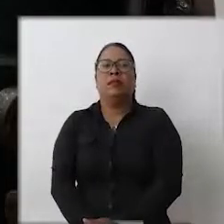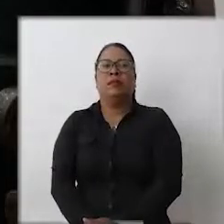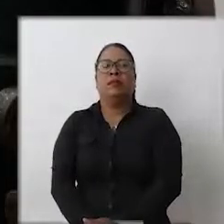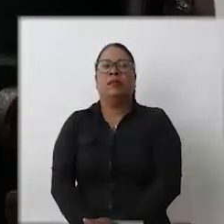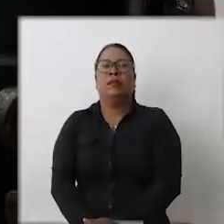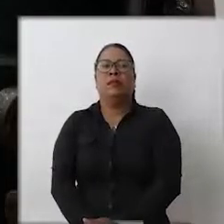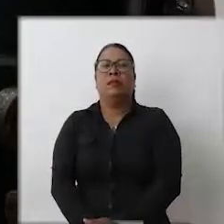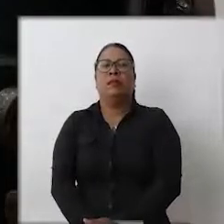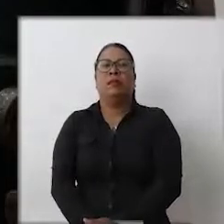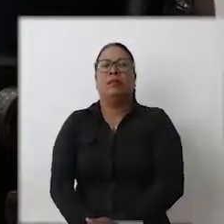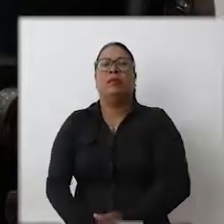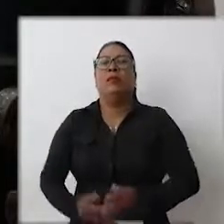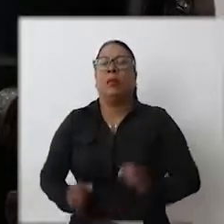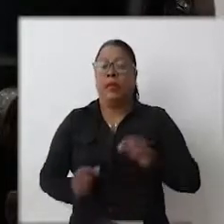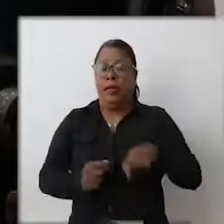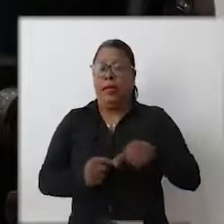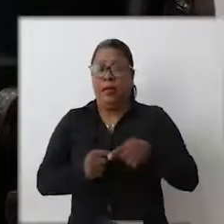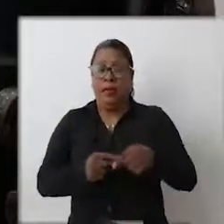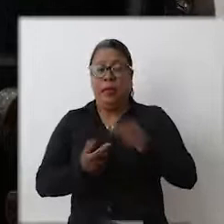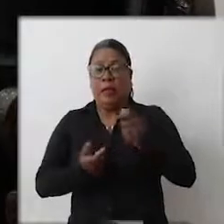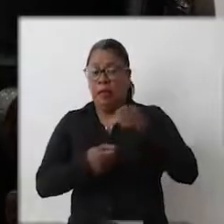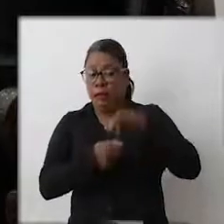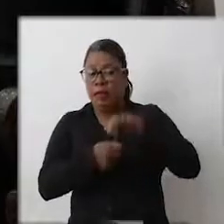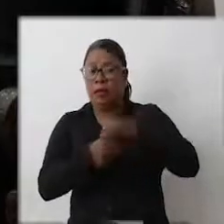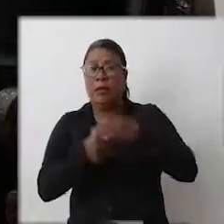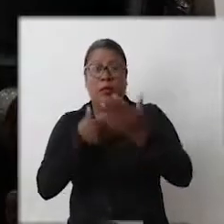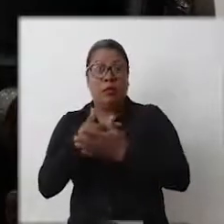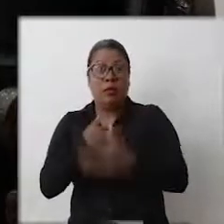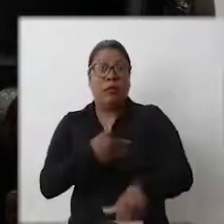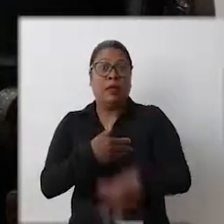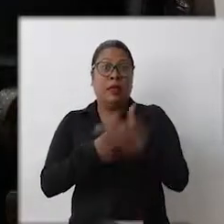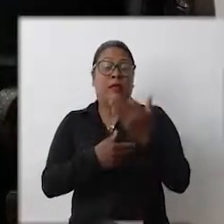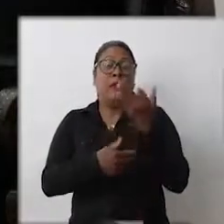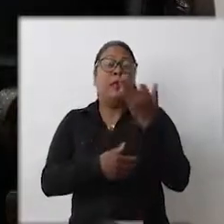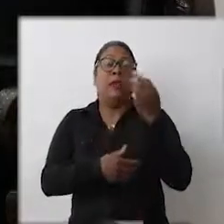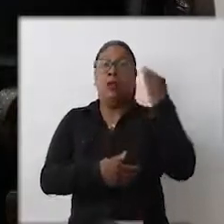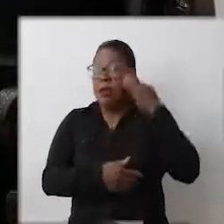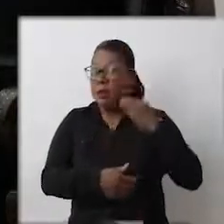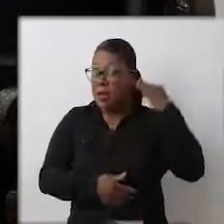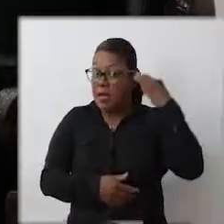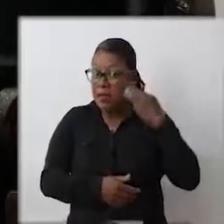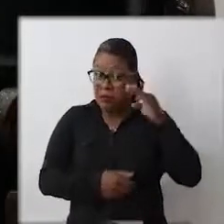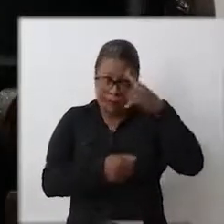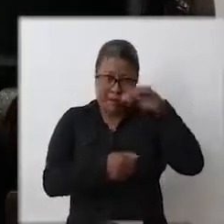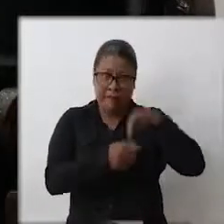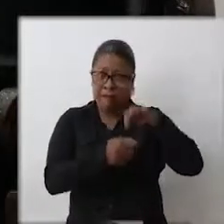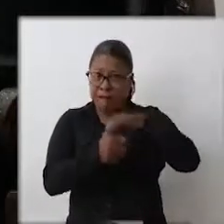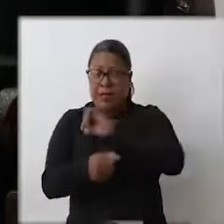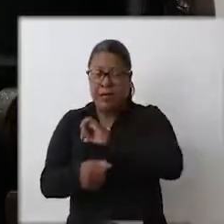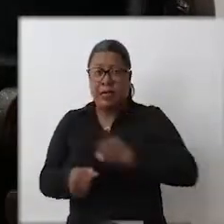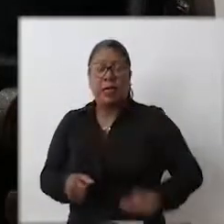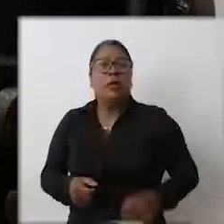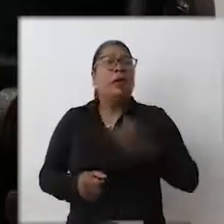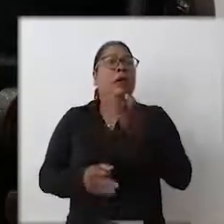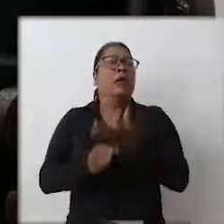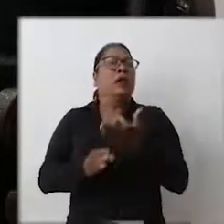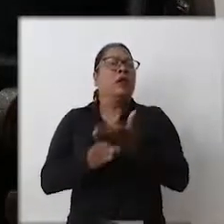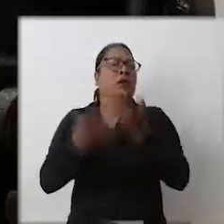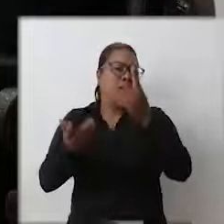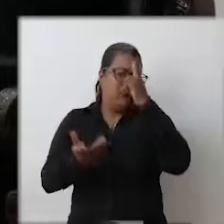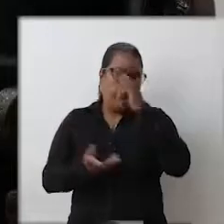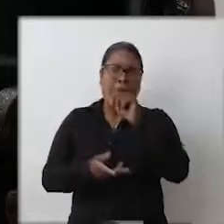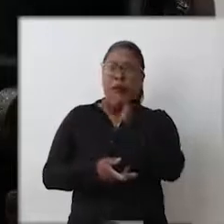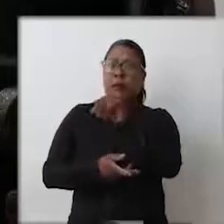Dirección de Agencias, Barrios y Colonias, por lo cual a la fecha Cada fórmula participante tiene